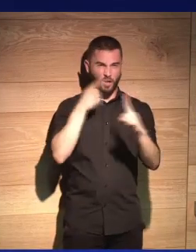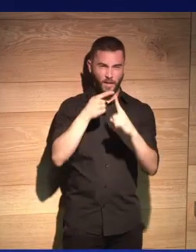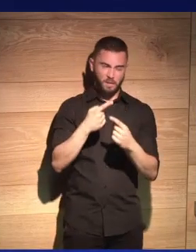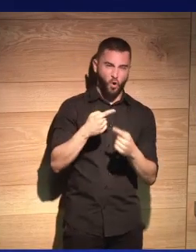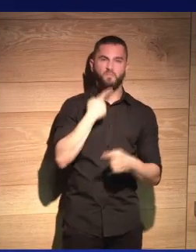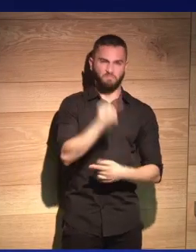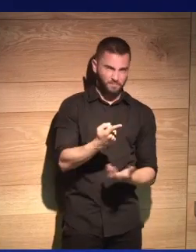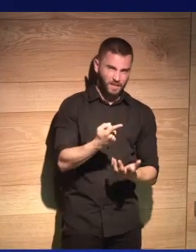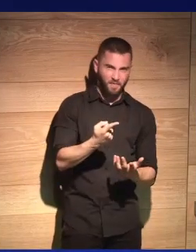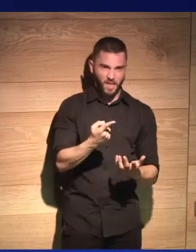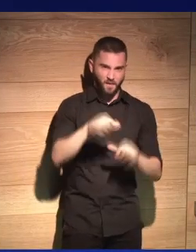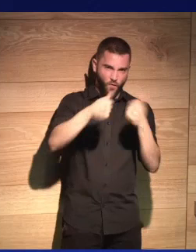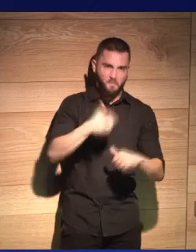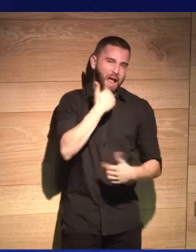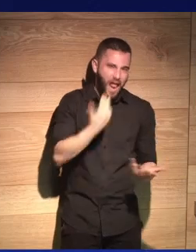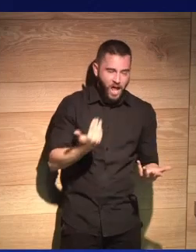quevedesca, ¿no? Es